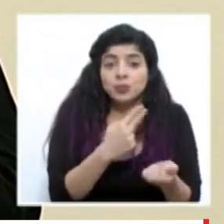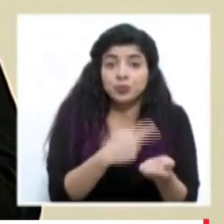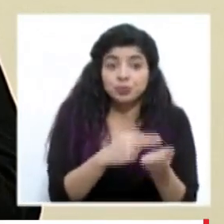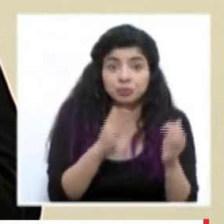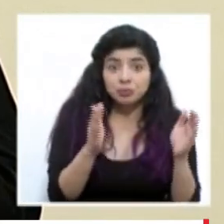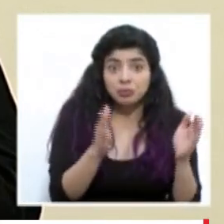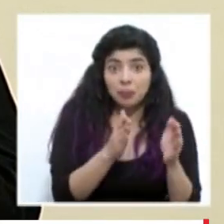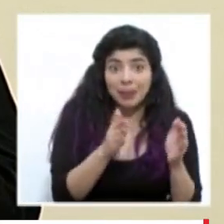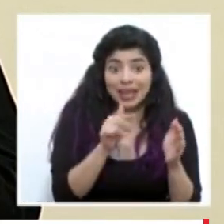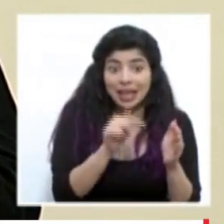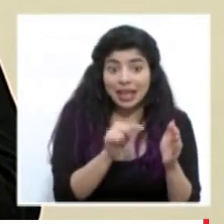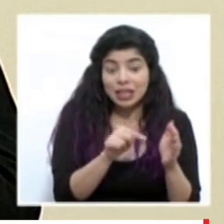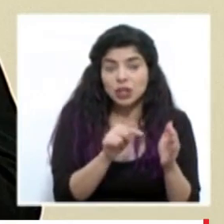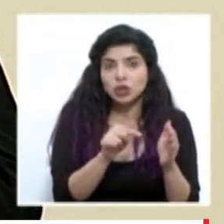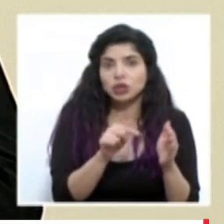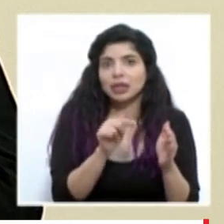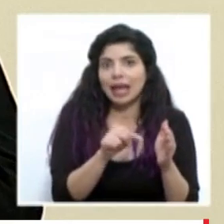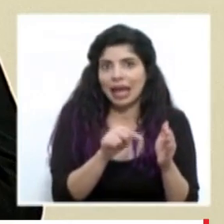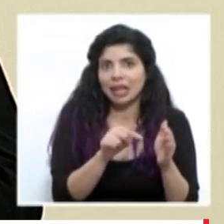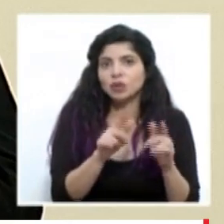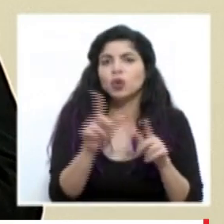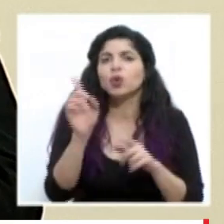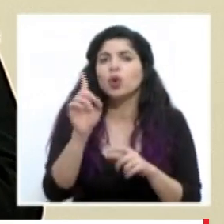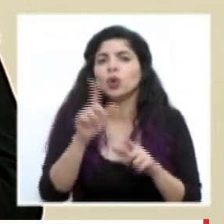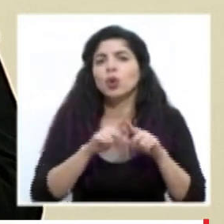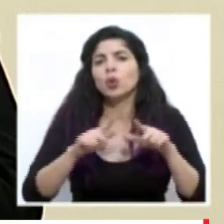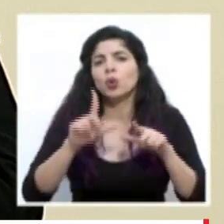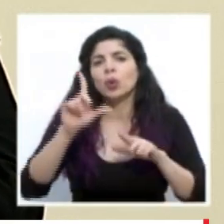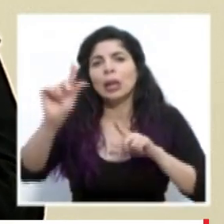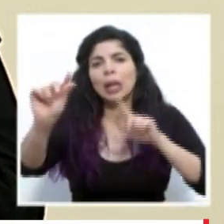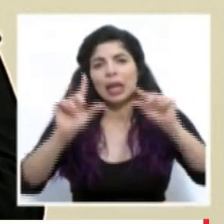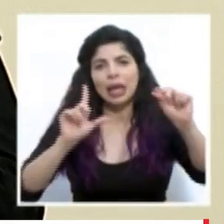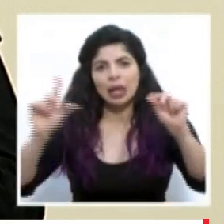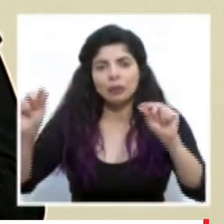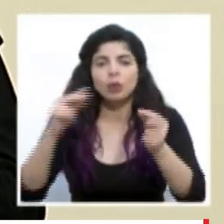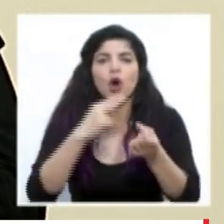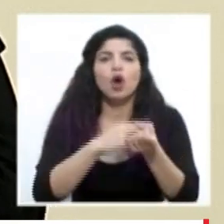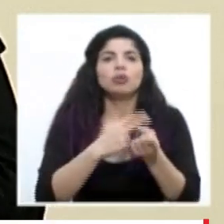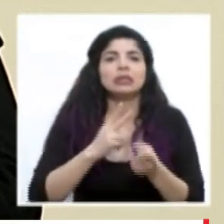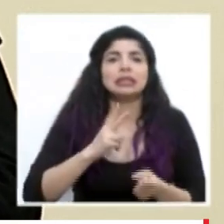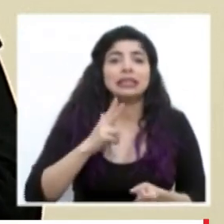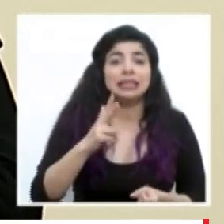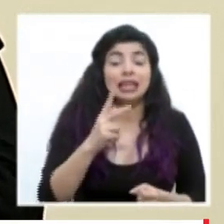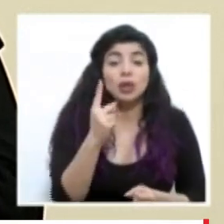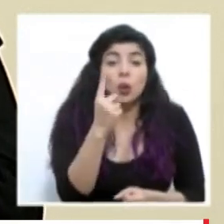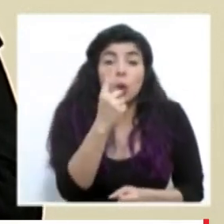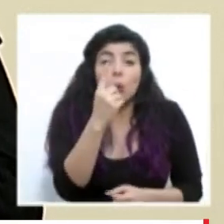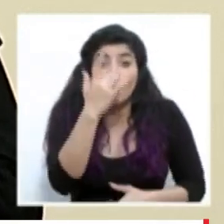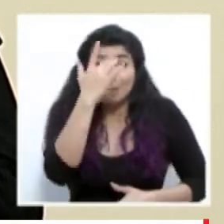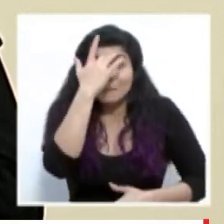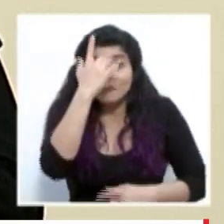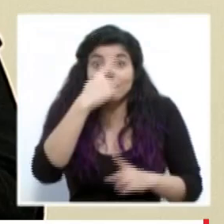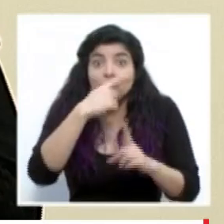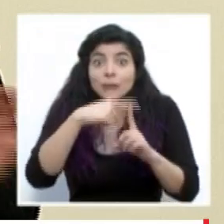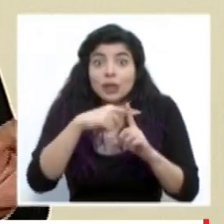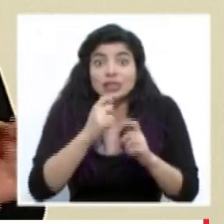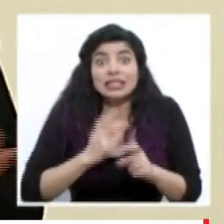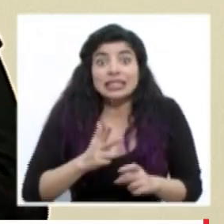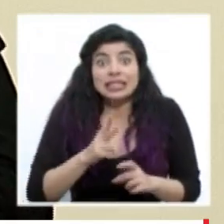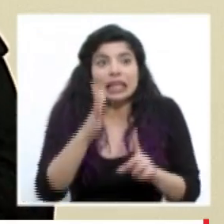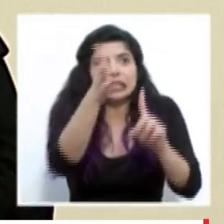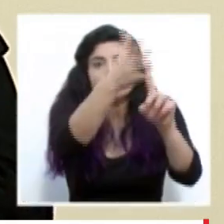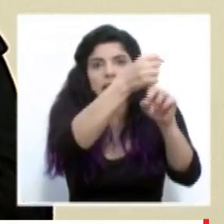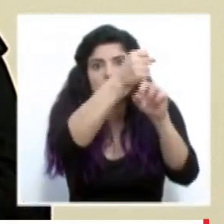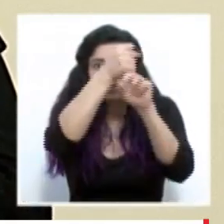hospitales pequeños son los que están en zonas alejadas. Proteger al Hospital de los Chiles, cada vez que hay un paciente positivo en los Chiles, se